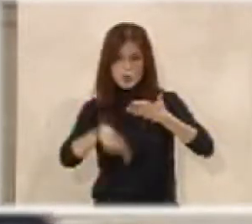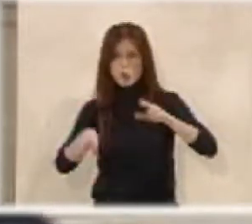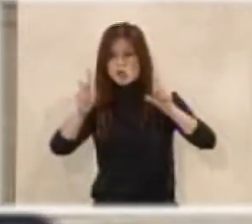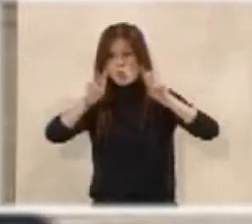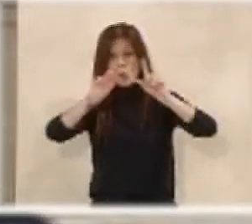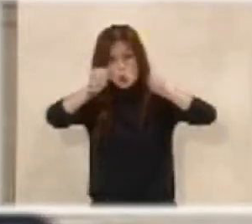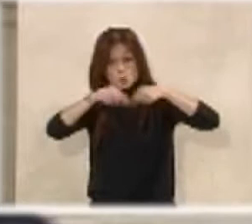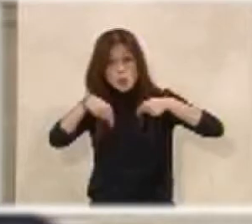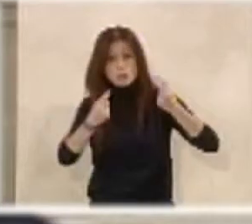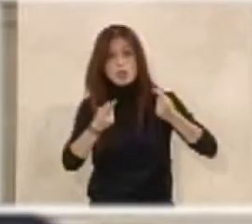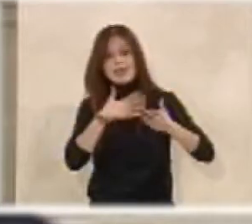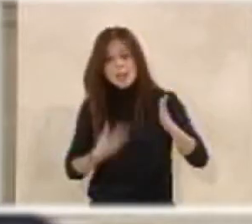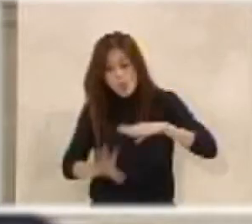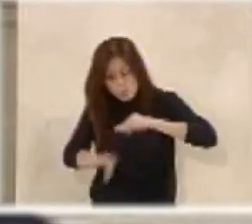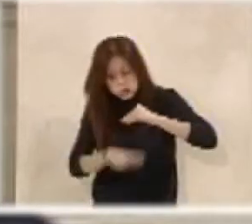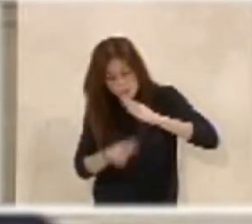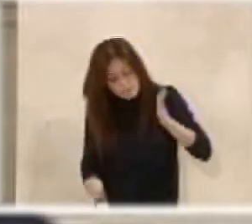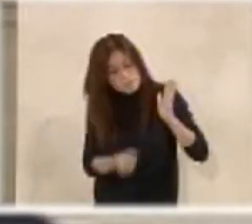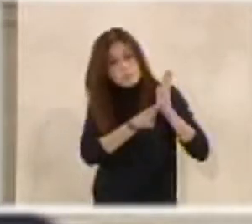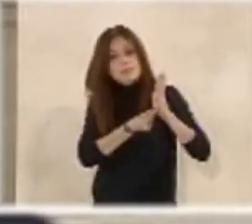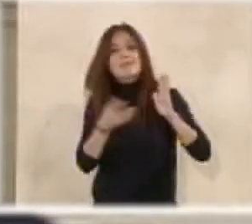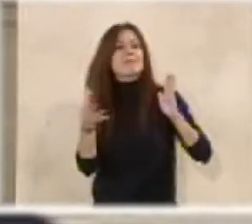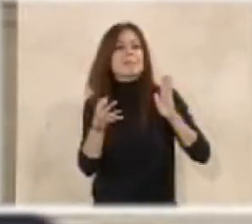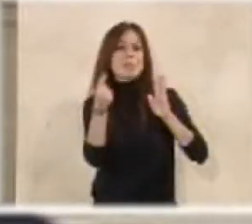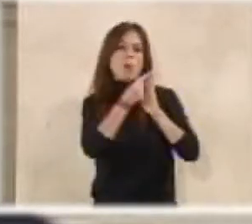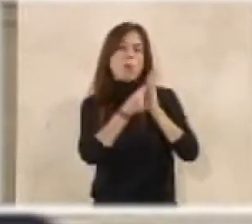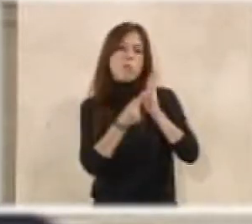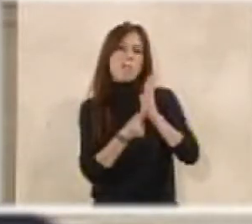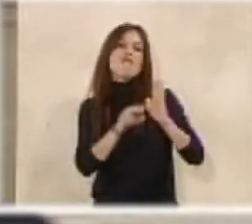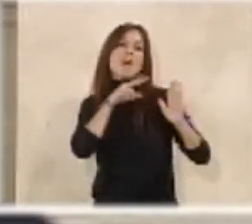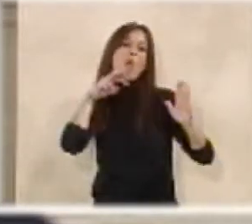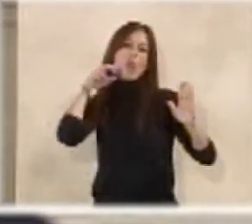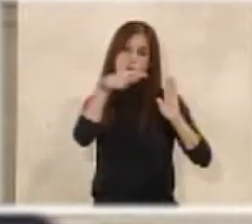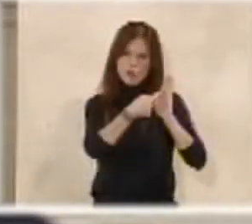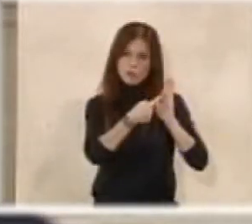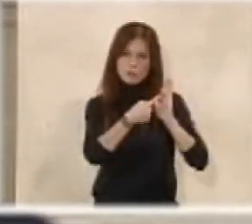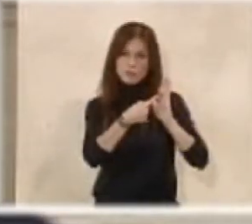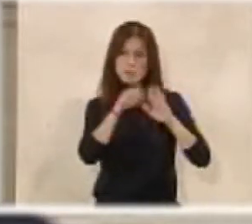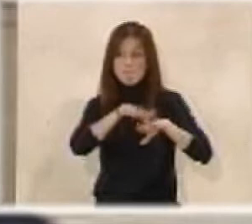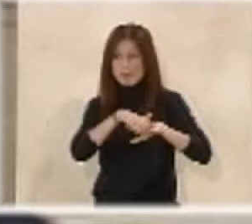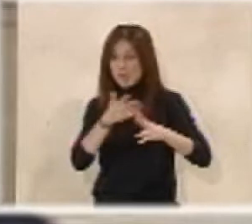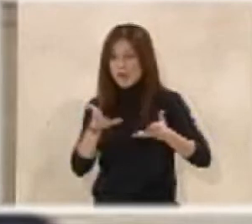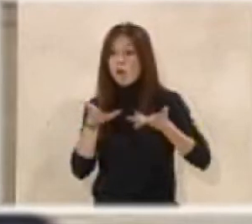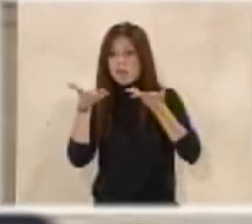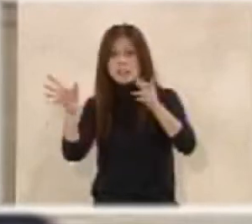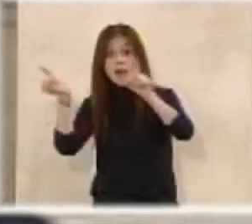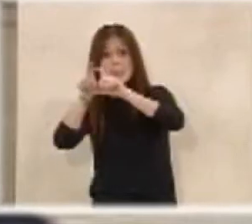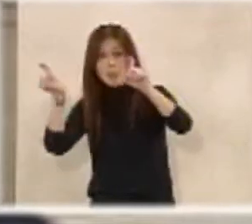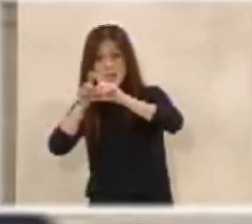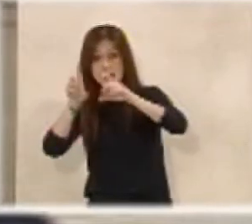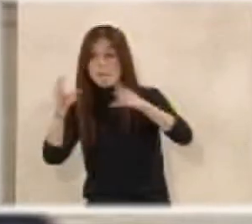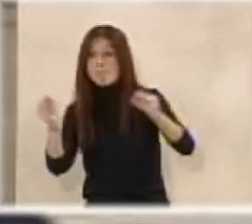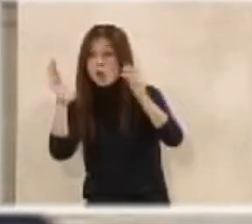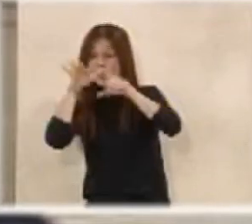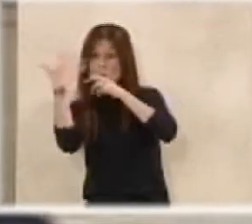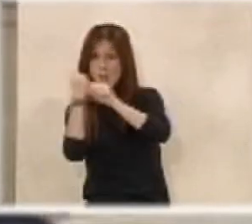pues nosotros queremos que se incluyan las cláusulas del pliego una serie de criterios de valoración para aquellas ofertas de empresas que contemplen mejorar las